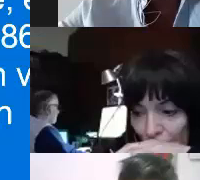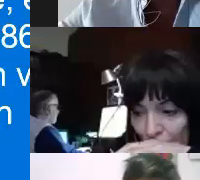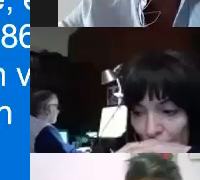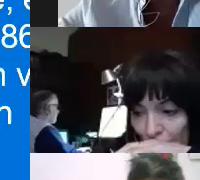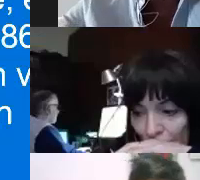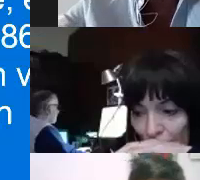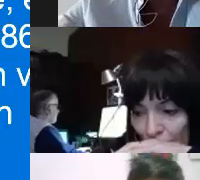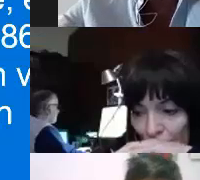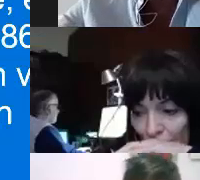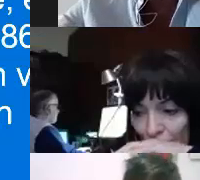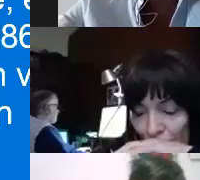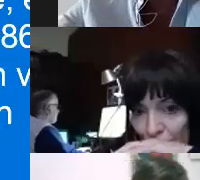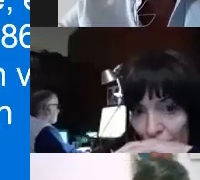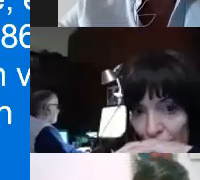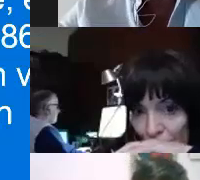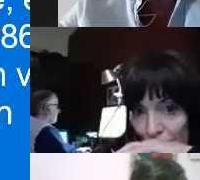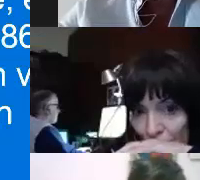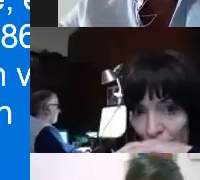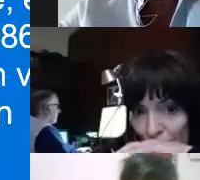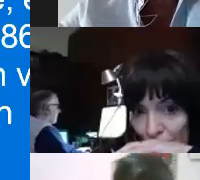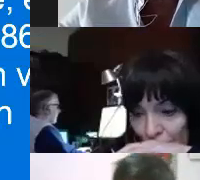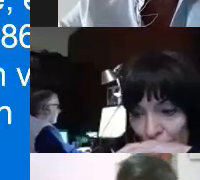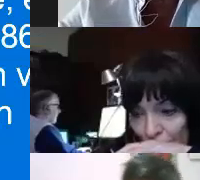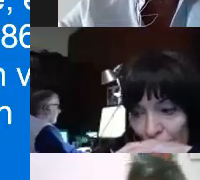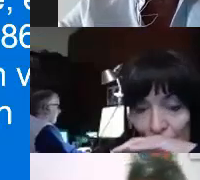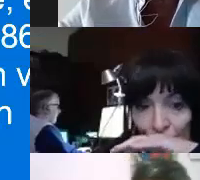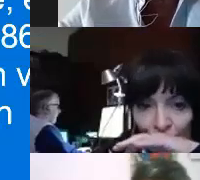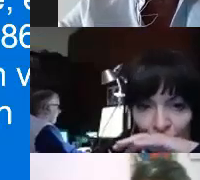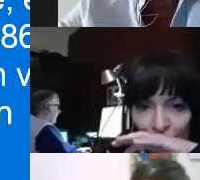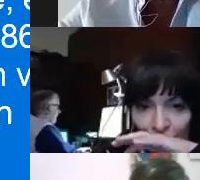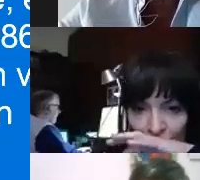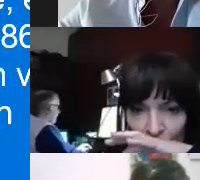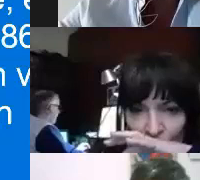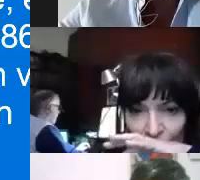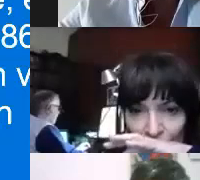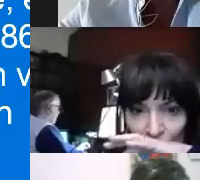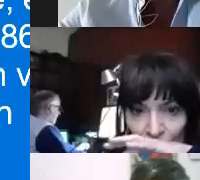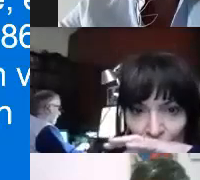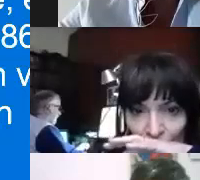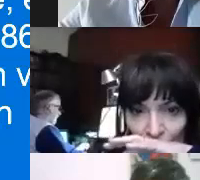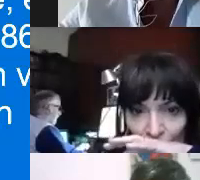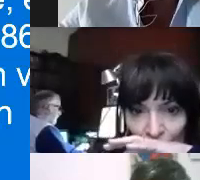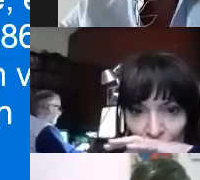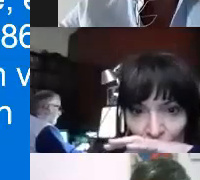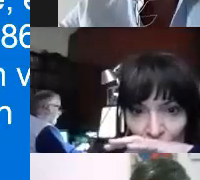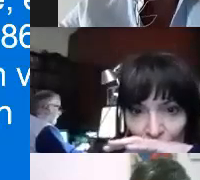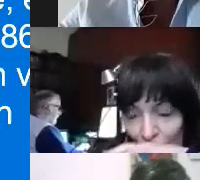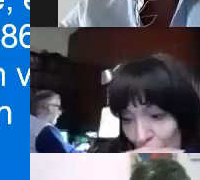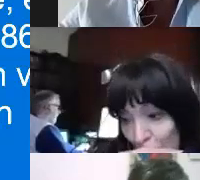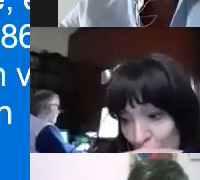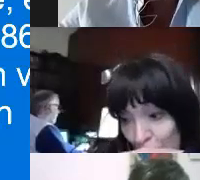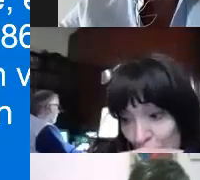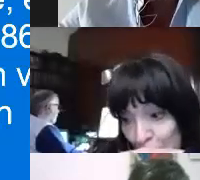pretende forzar la reglamentación mediante la imposición de ciertas y determinados actos